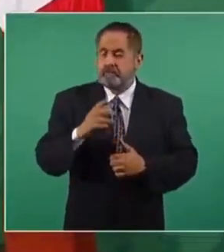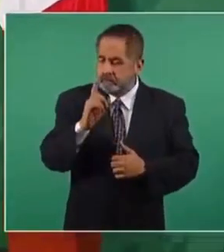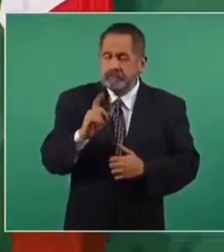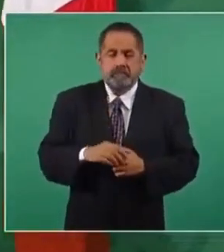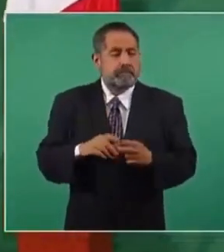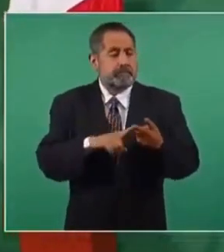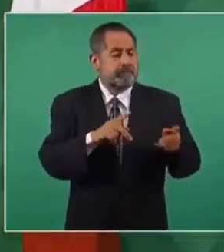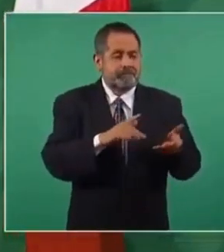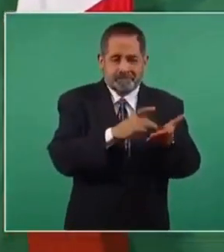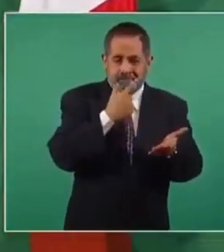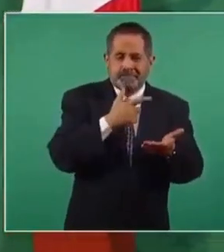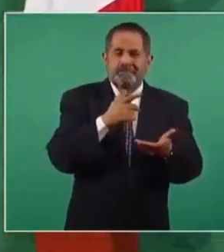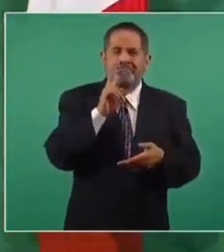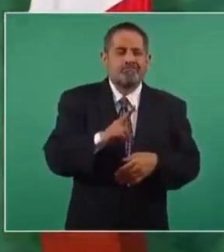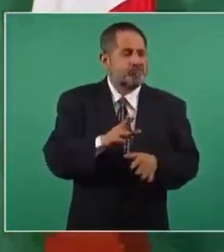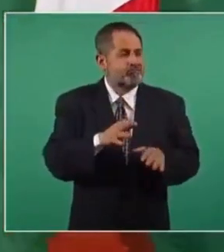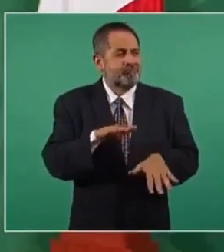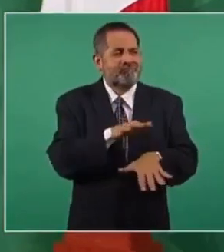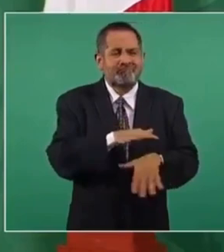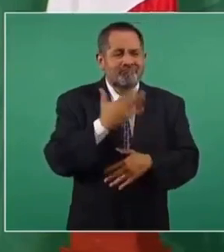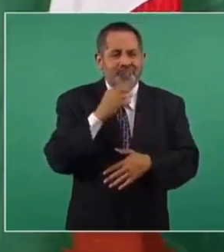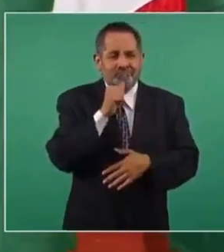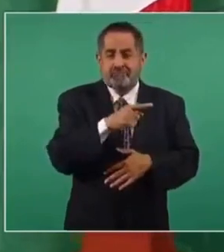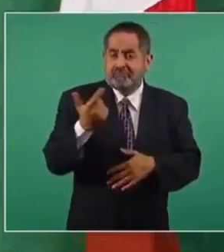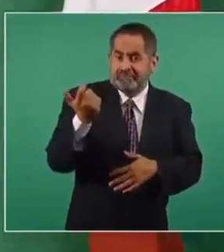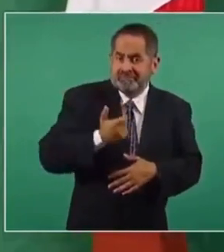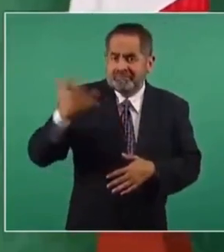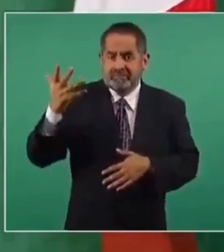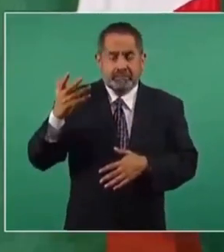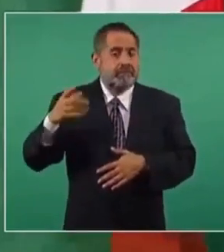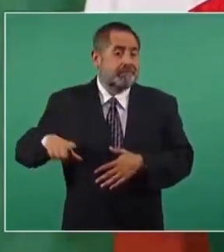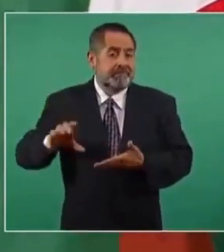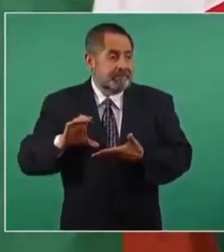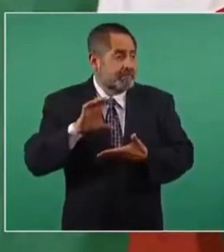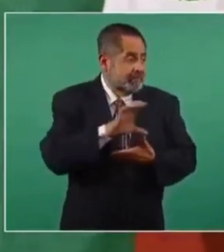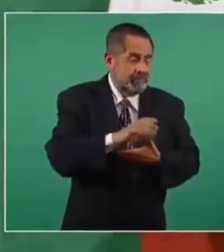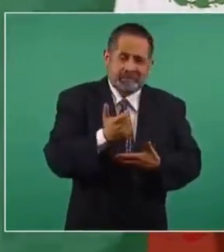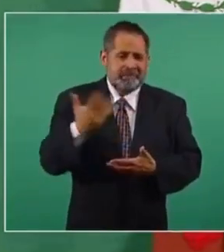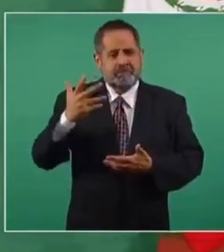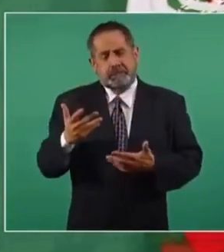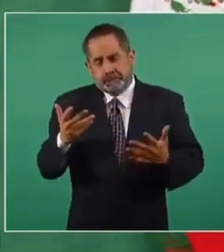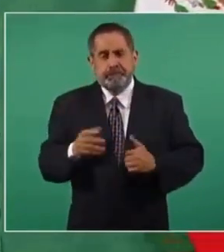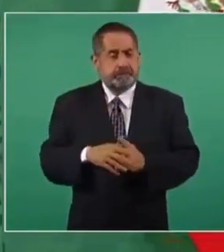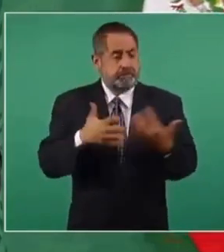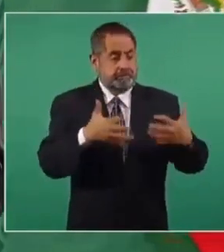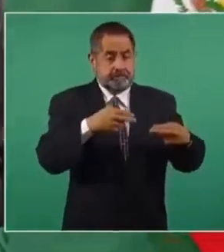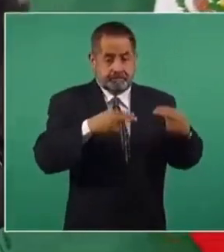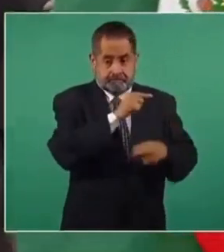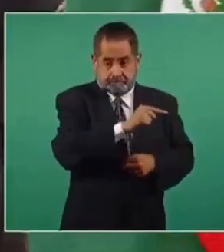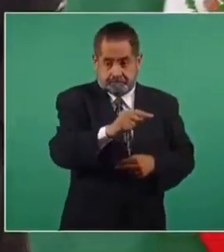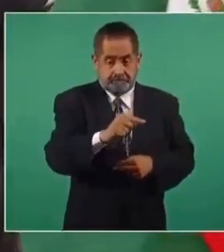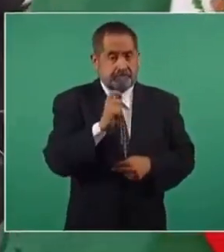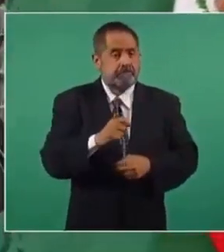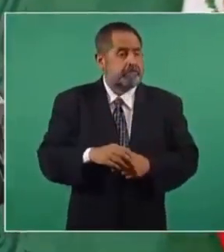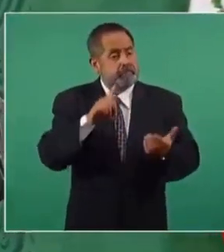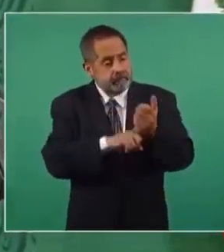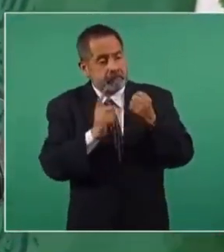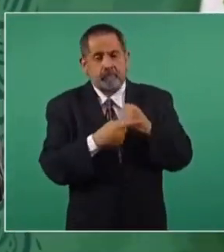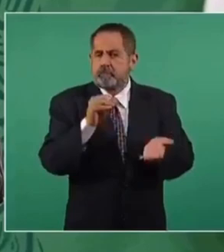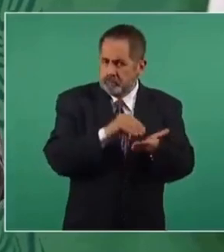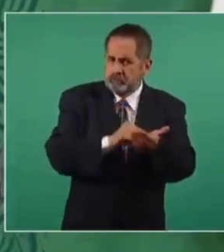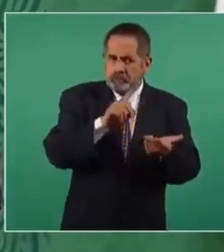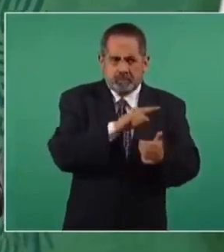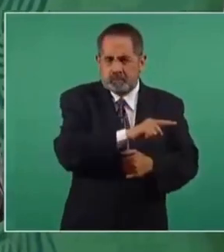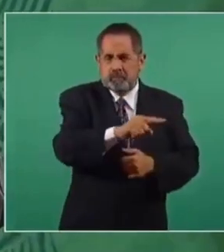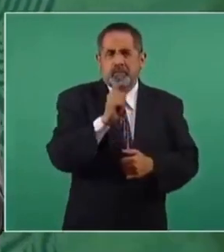además medicinas de mala calidad a precios elevadísimos. Estas empresas tenían y siguen